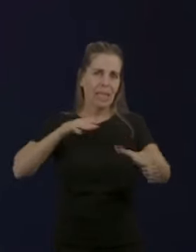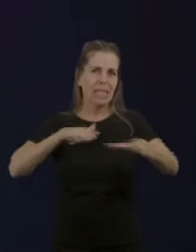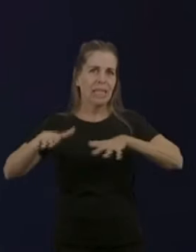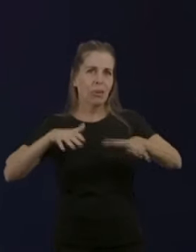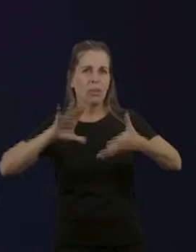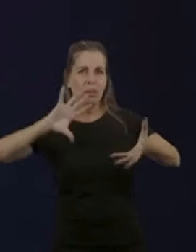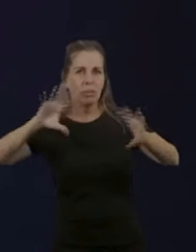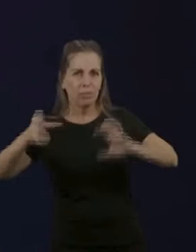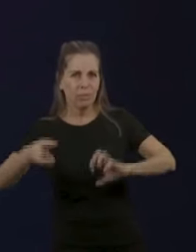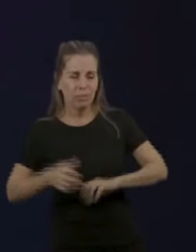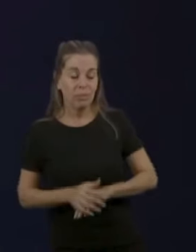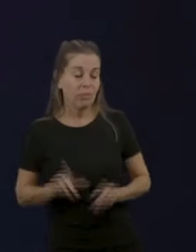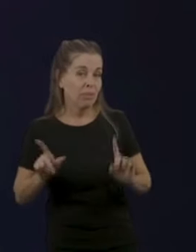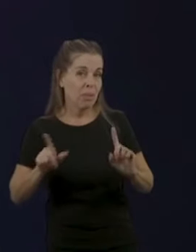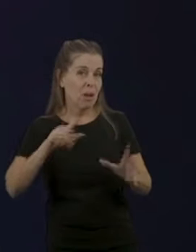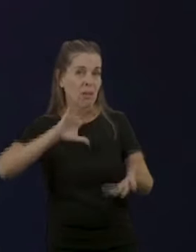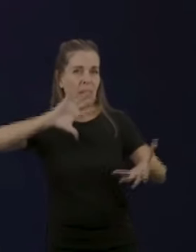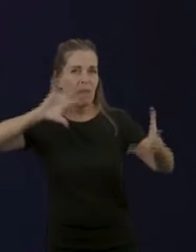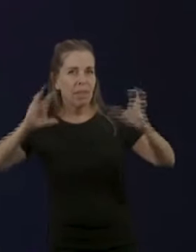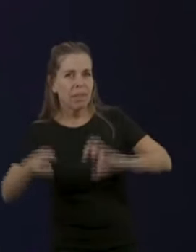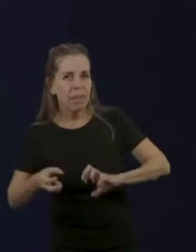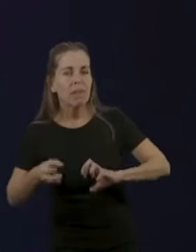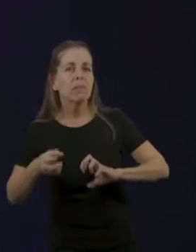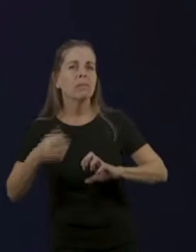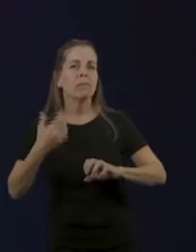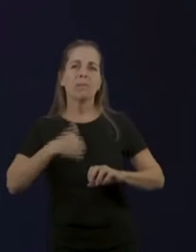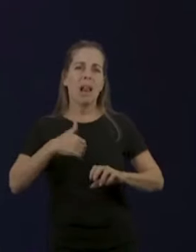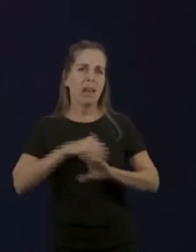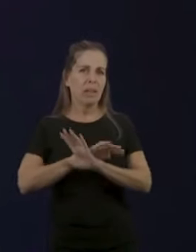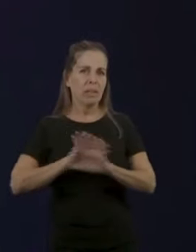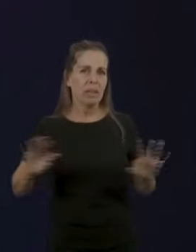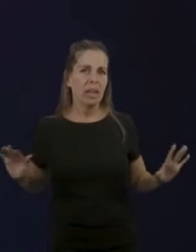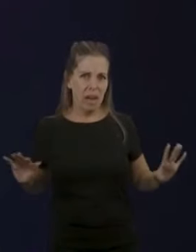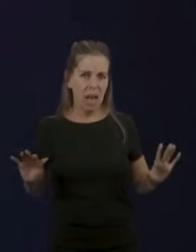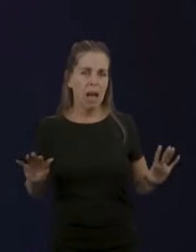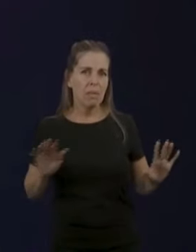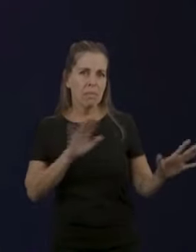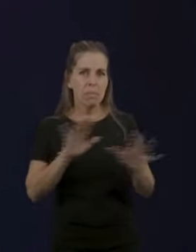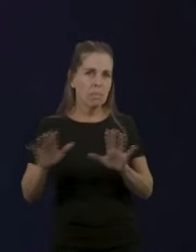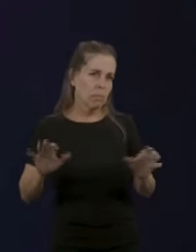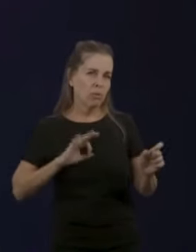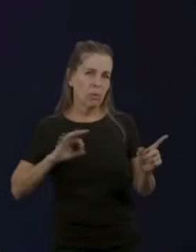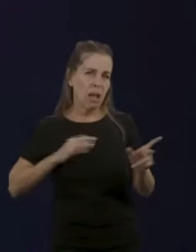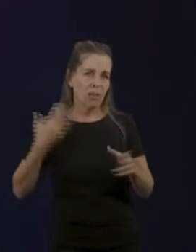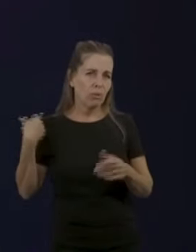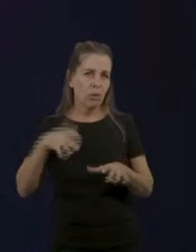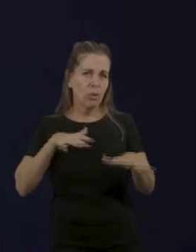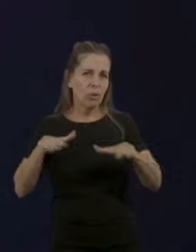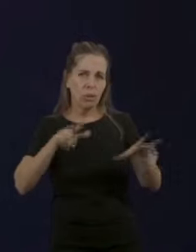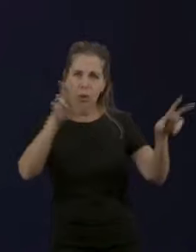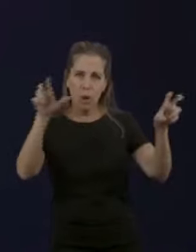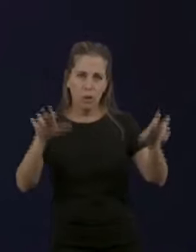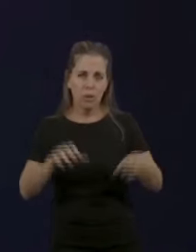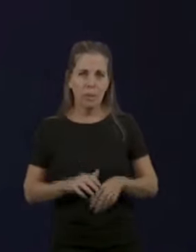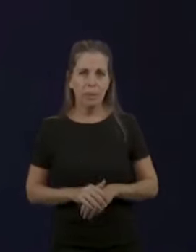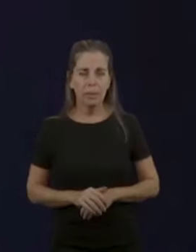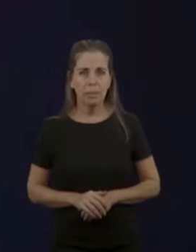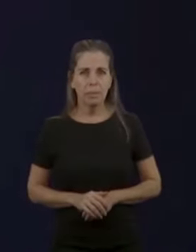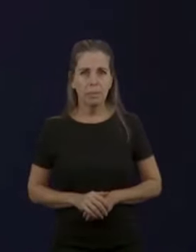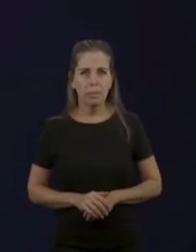y de la destrucción que han hecho de la República Argentina en prácticamente todos los aspectos última